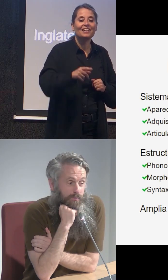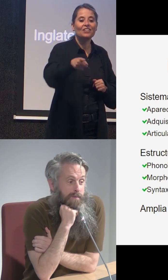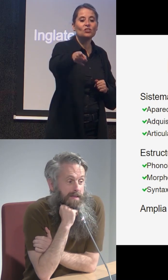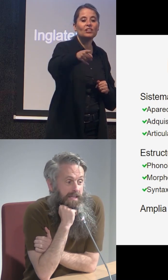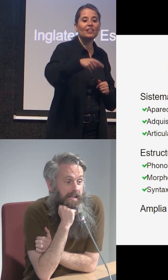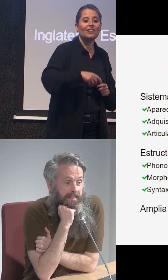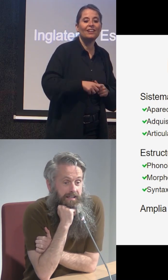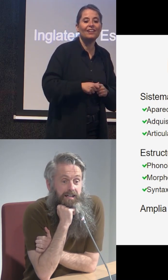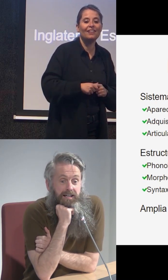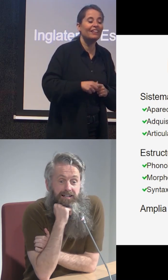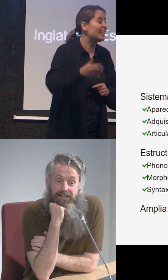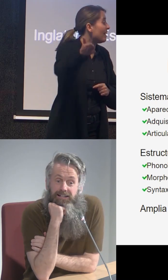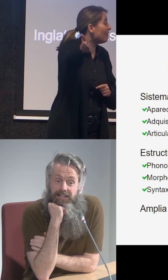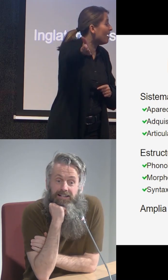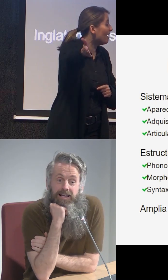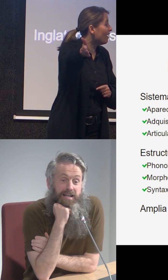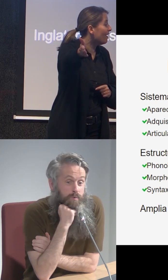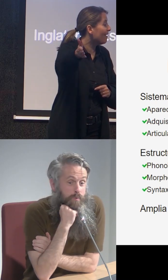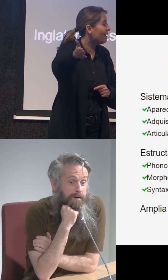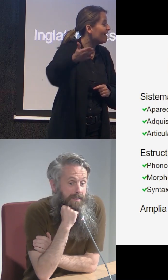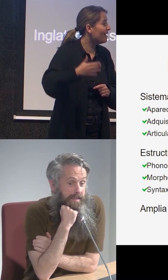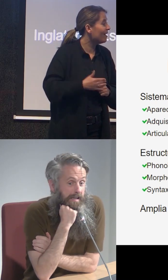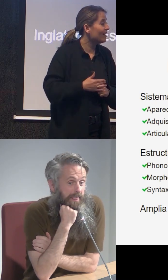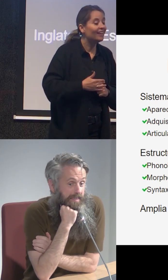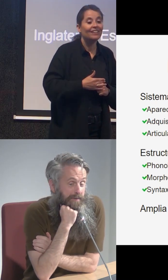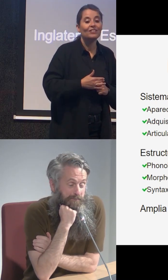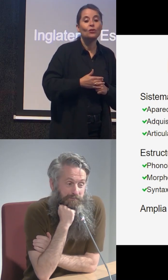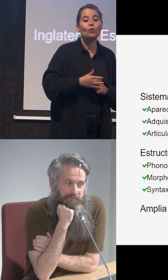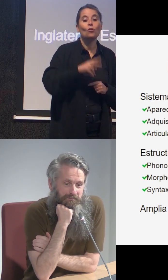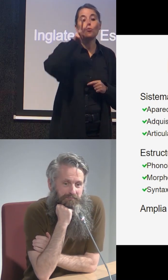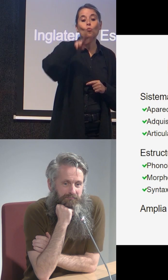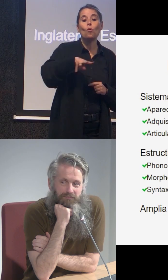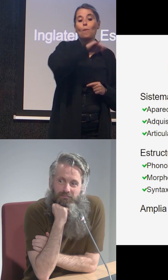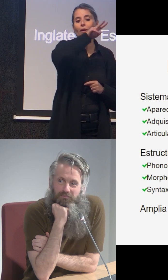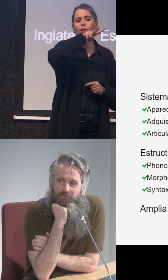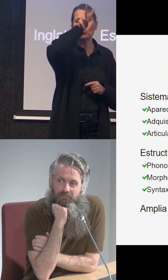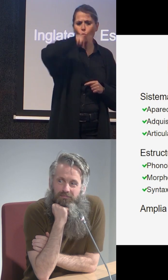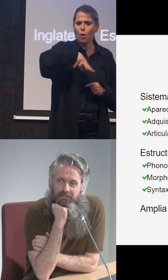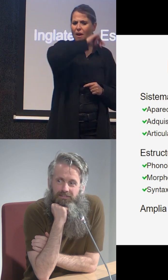Es de Nueva Zelanda. ¿De Irlanda? Nueva Zelanda.